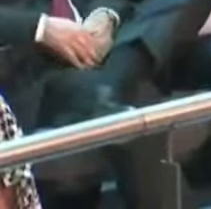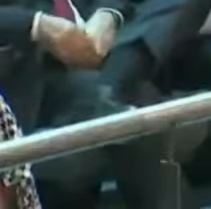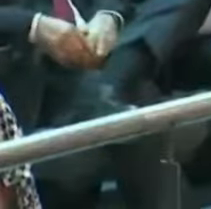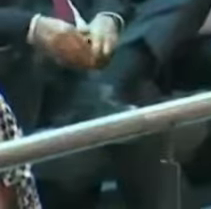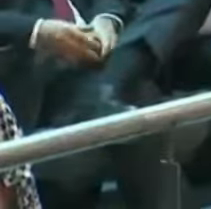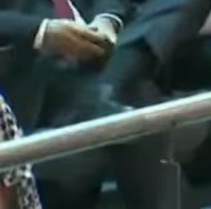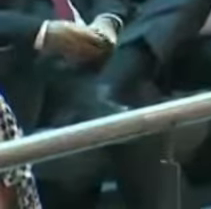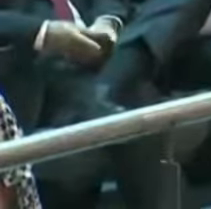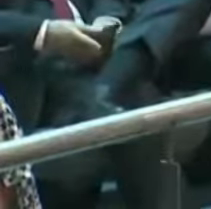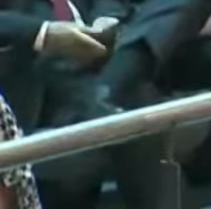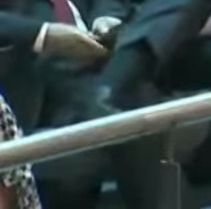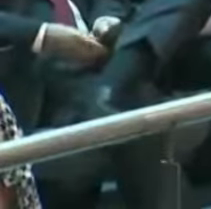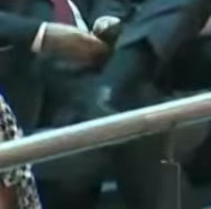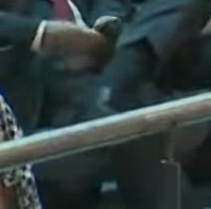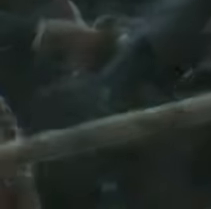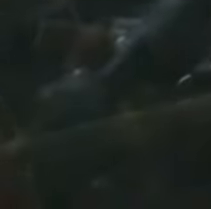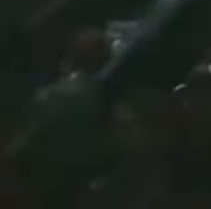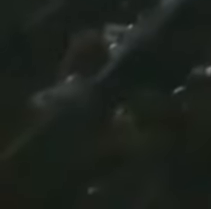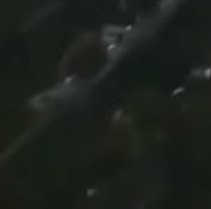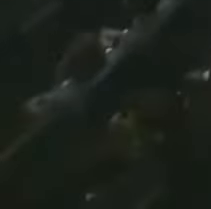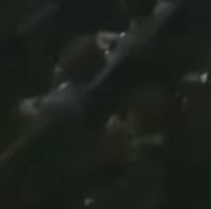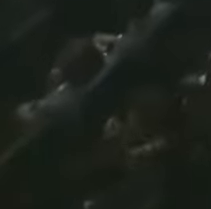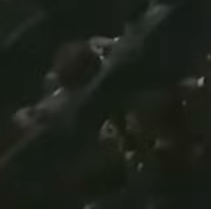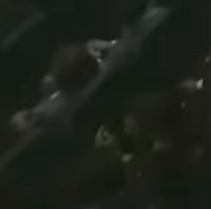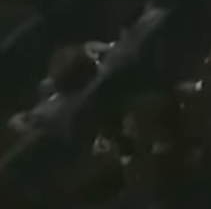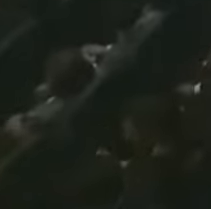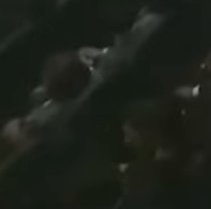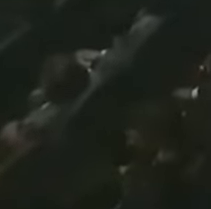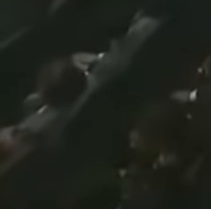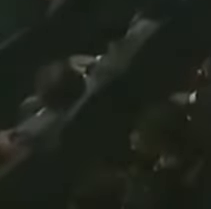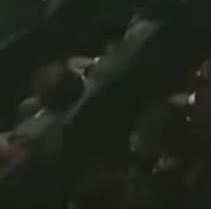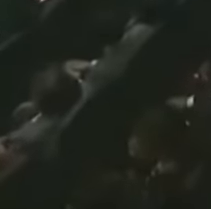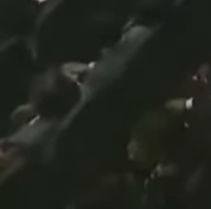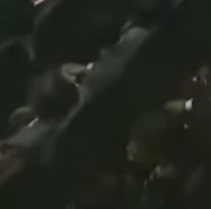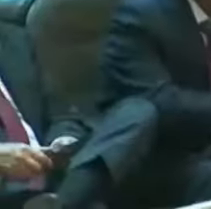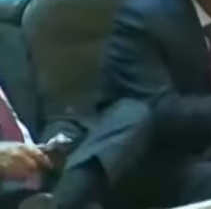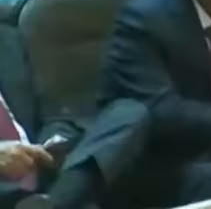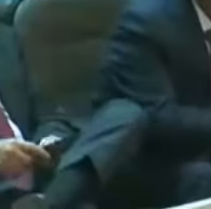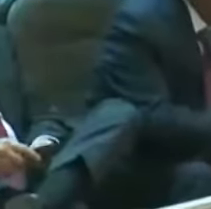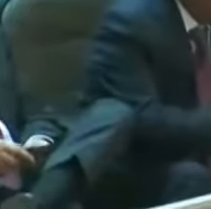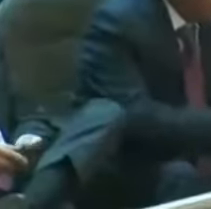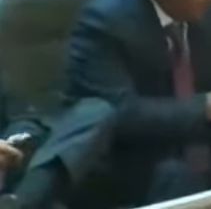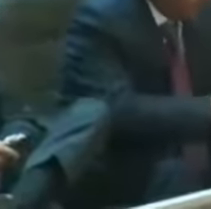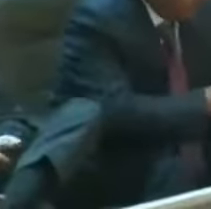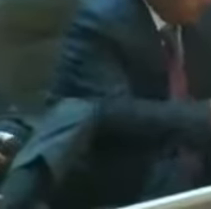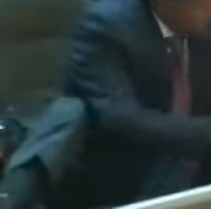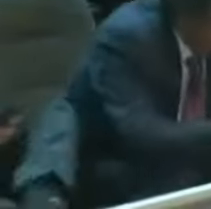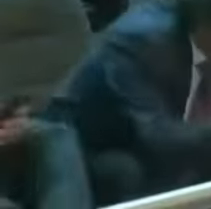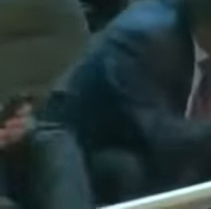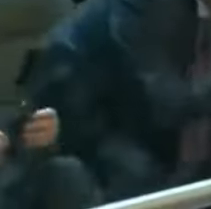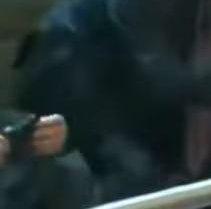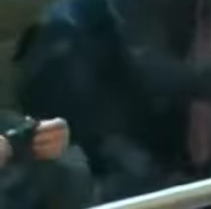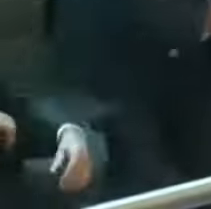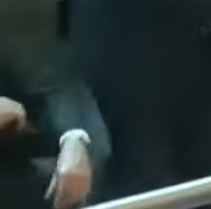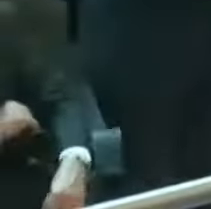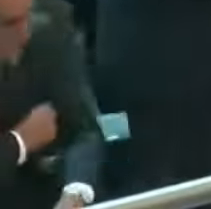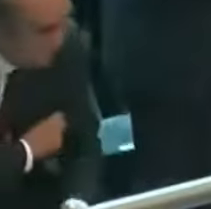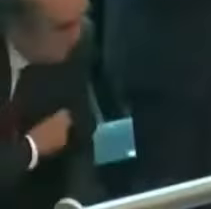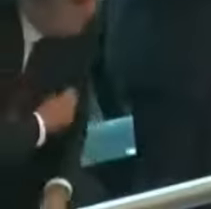Señoras y señores, bajo la batuta del maestro Rodrigo